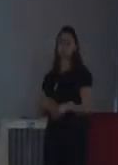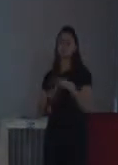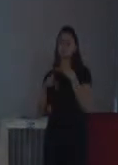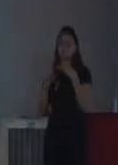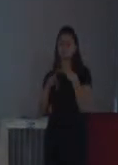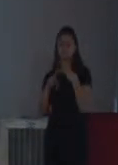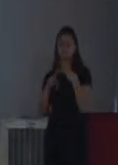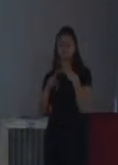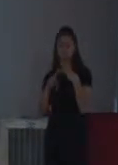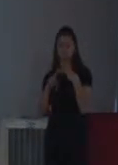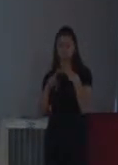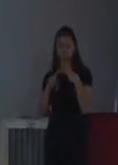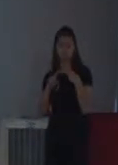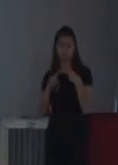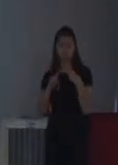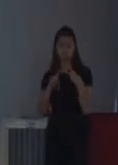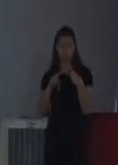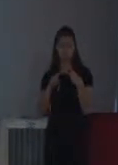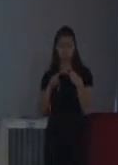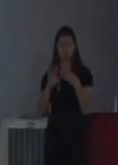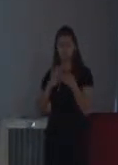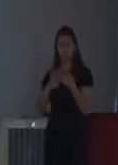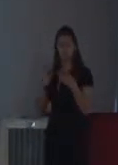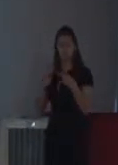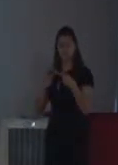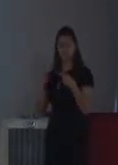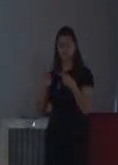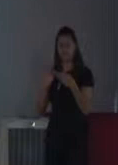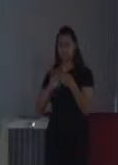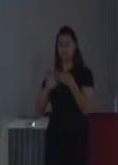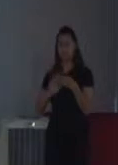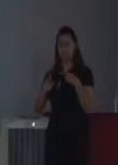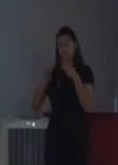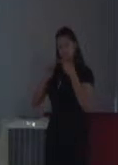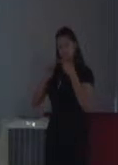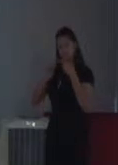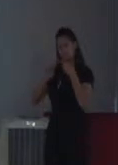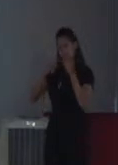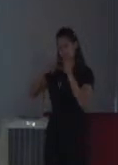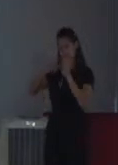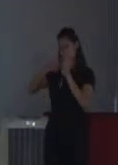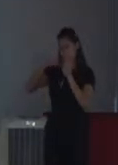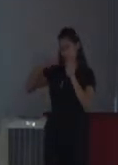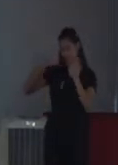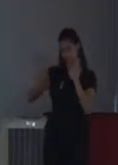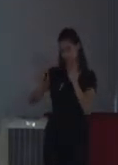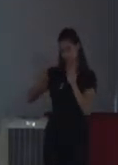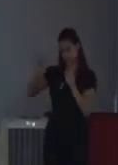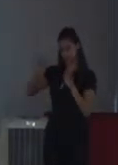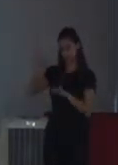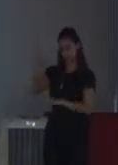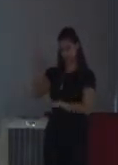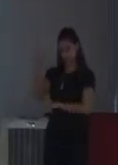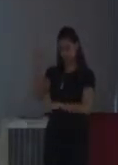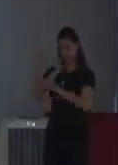que vienen a ser toda... Bueno, la primera no, perdónenme, la primera es la Constitución Política de Colombia de